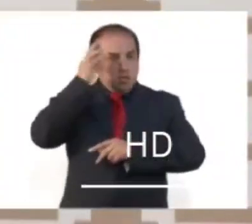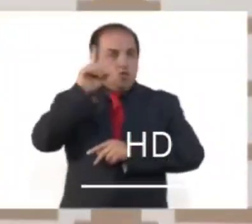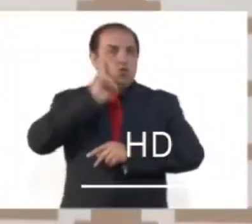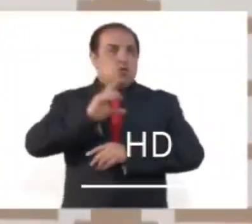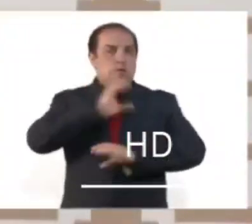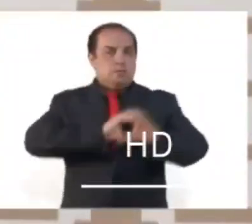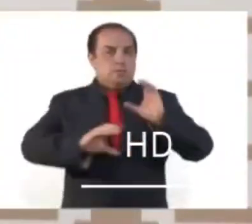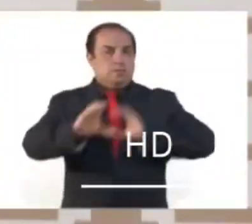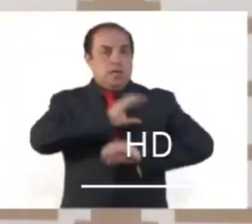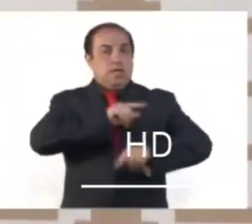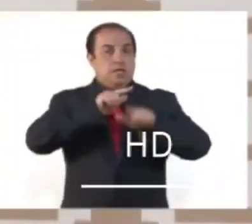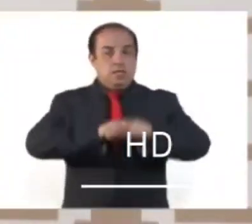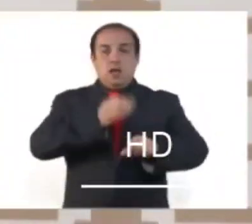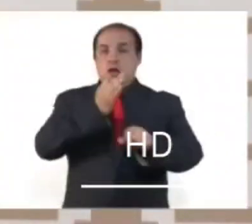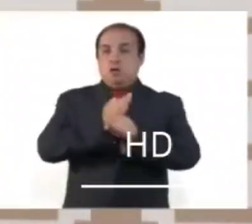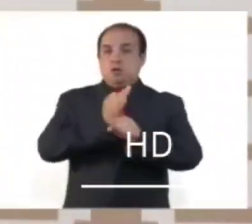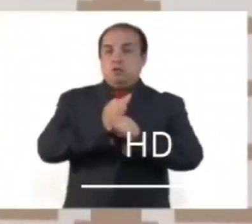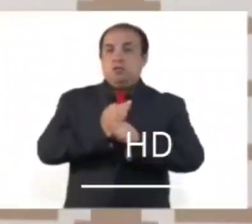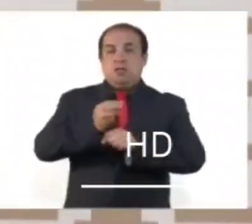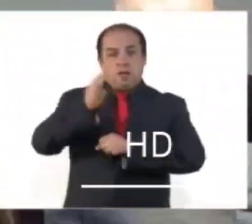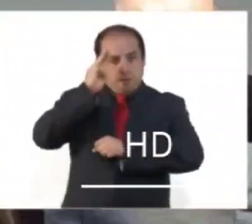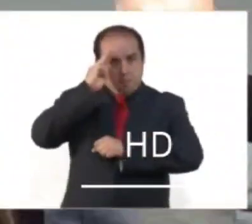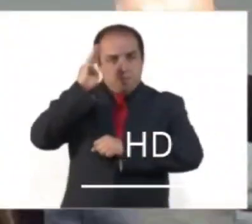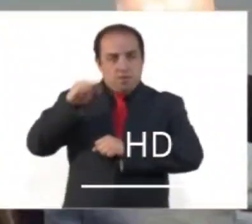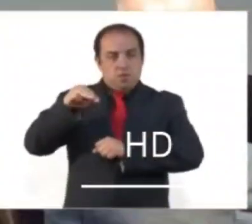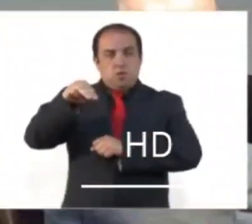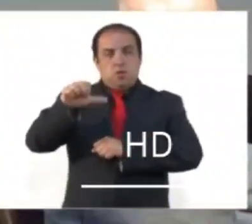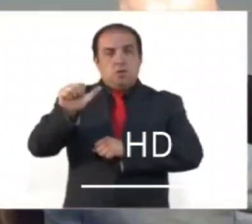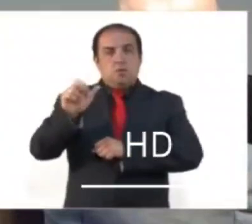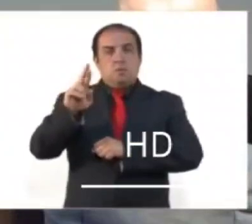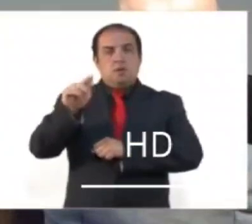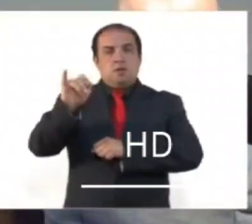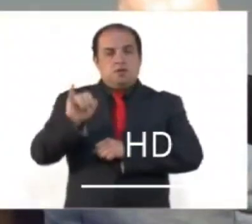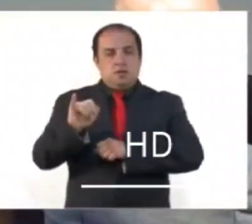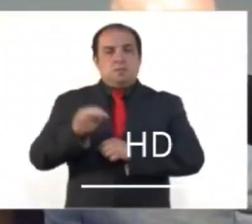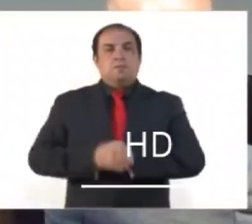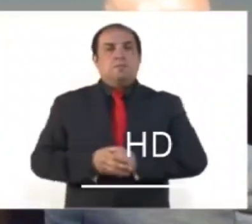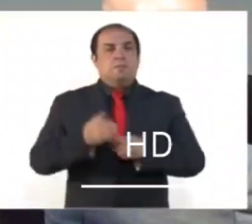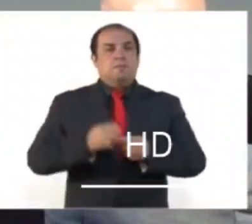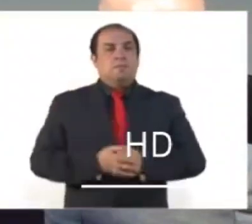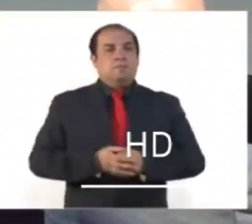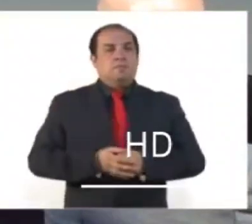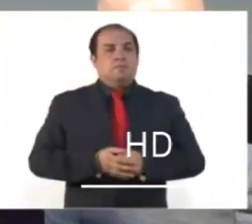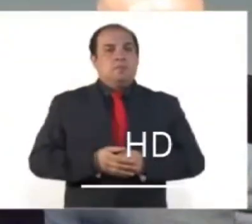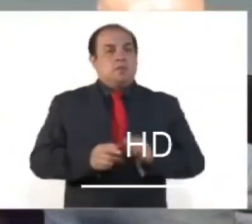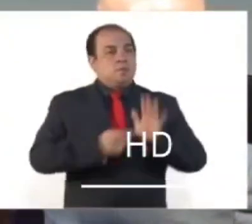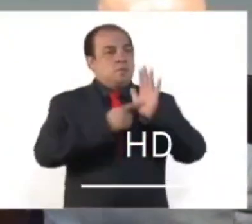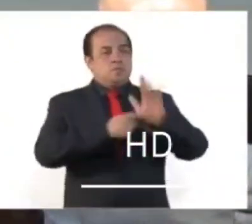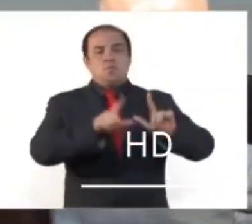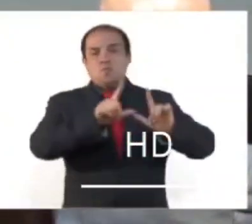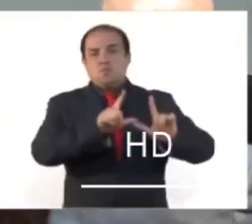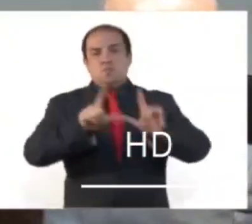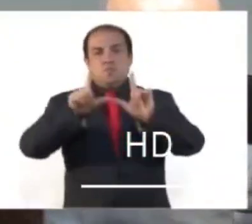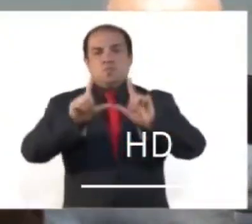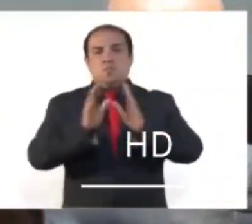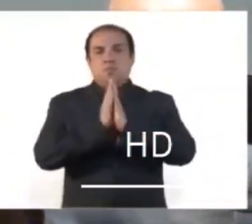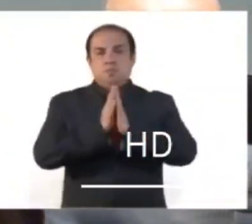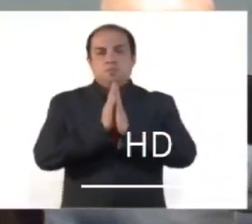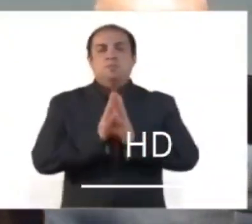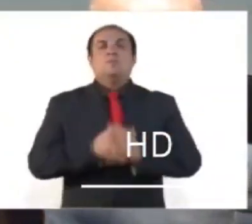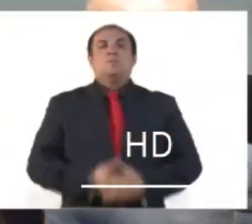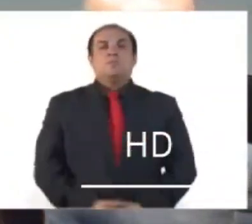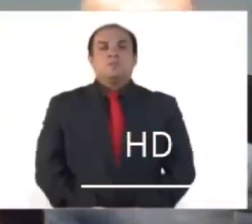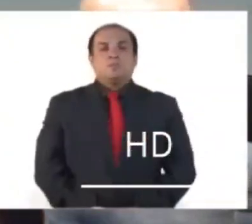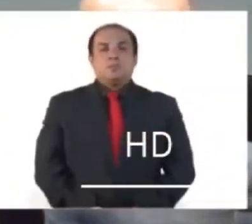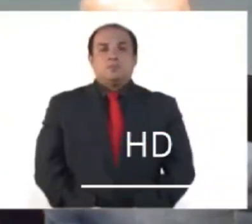que continúa el maestro Martí Batres. Adelante, por favor, con la primera lámina.